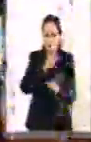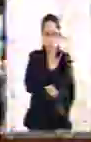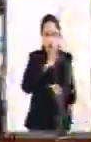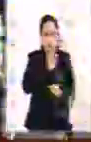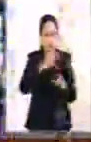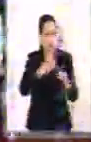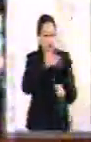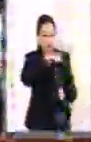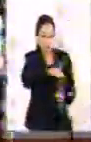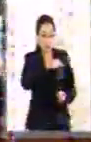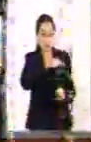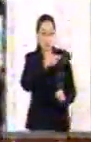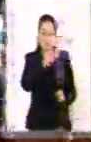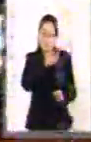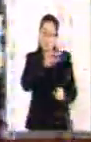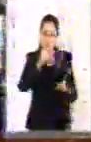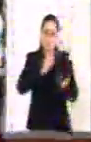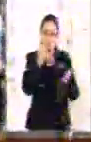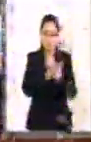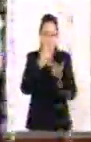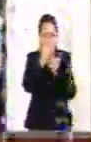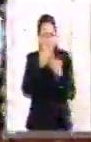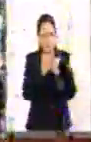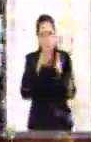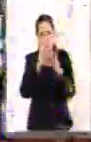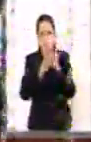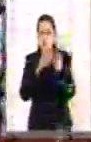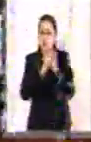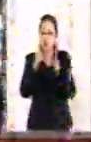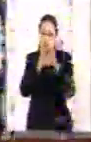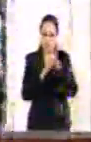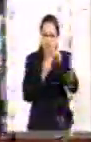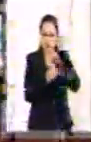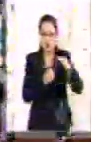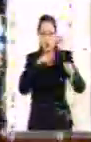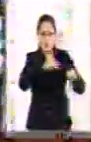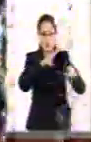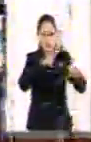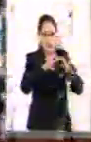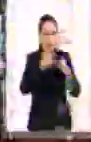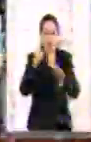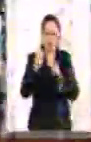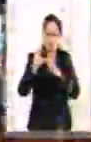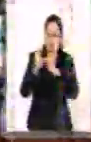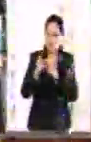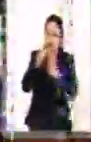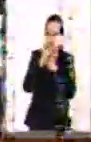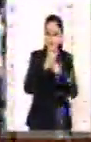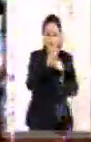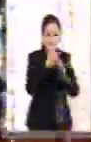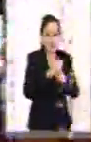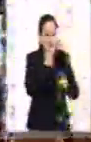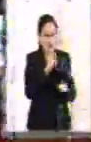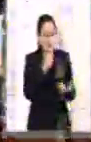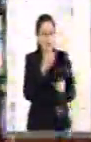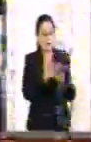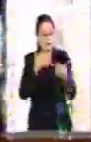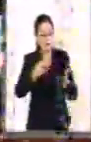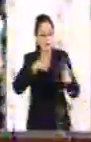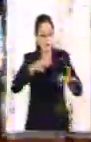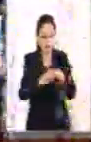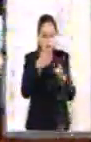bien aprobar en puntos constitucionales. Pero en el resto de las comisiones, si no fueron convocadas, no se puede tener por